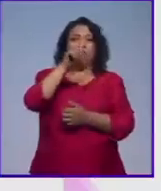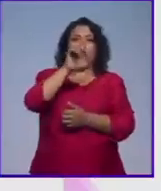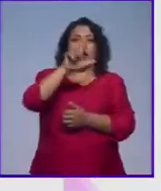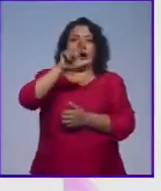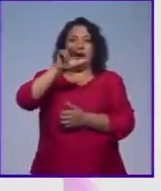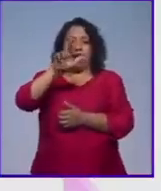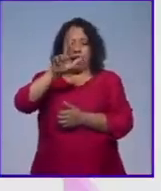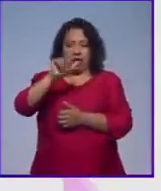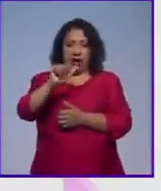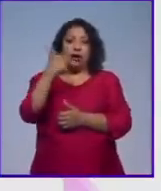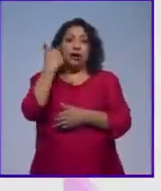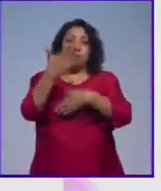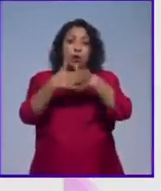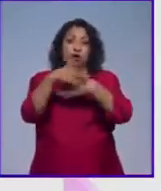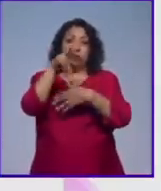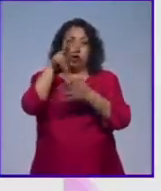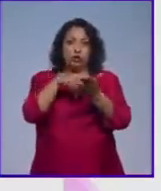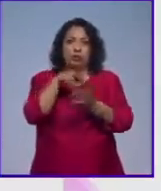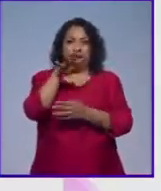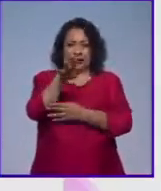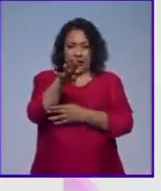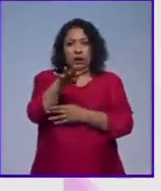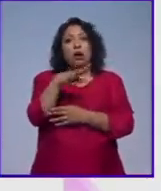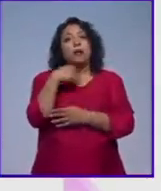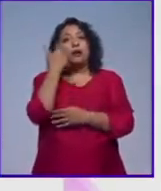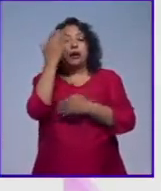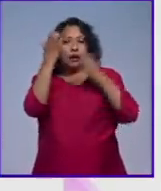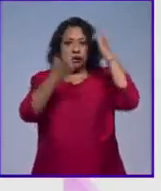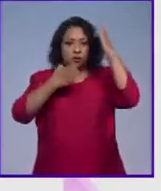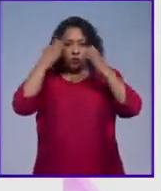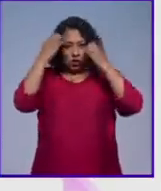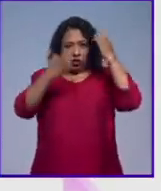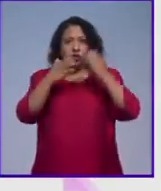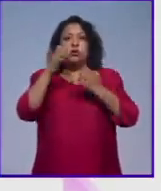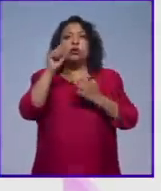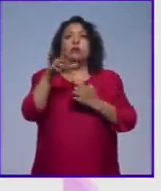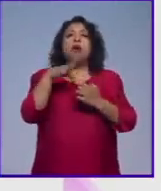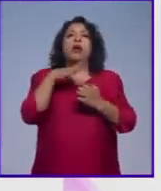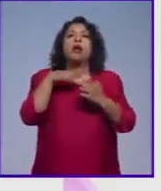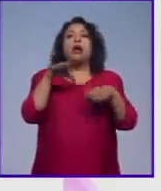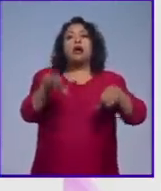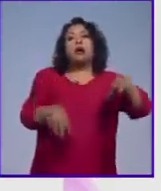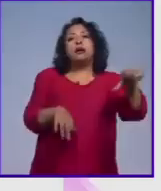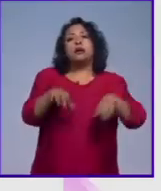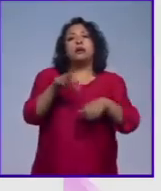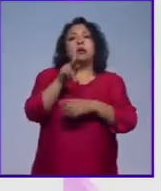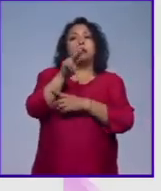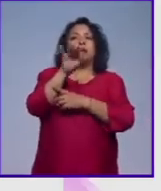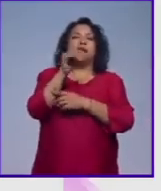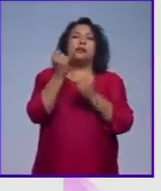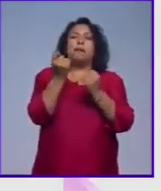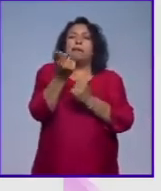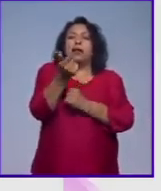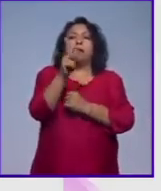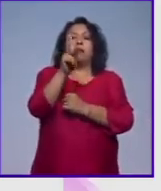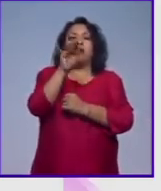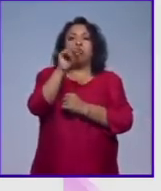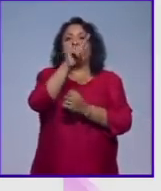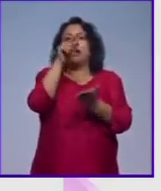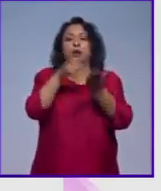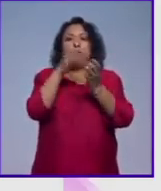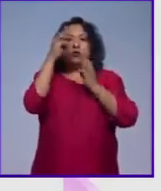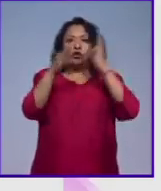se dispone, para 2019, a llevar a cabo una exposición y un ejercicio plástico cercano al performance en el Museo de